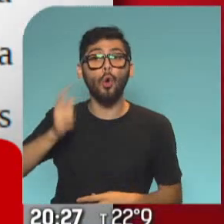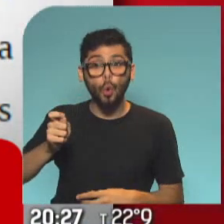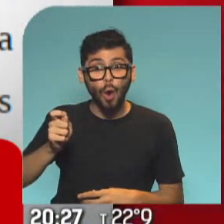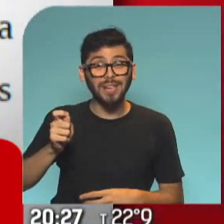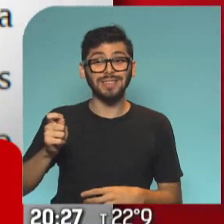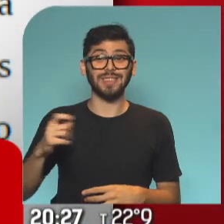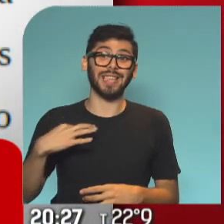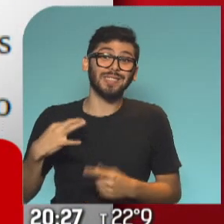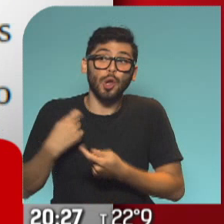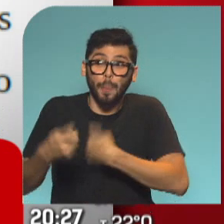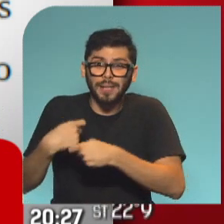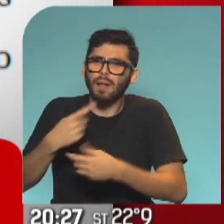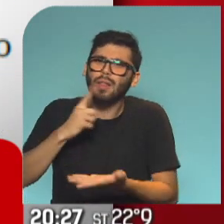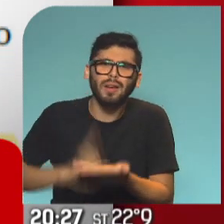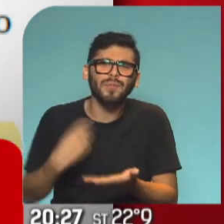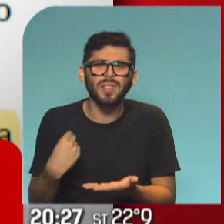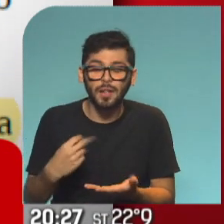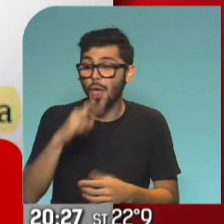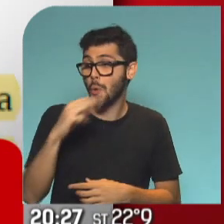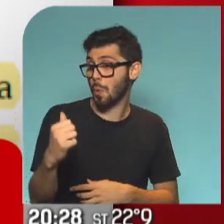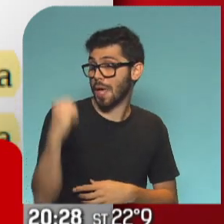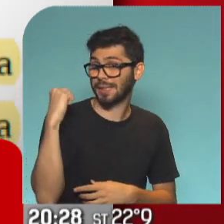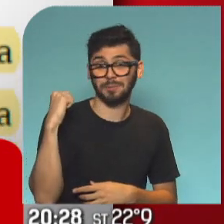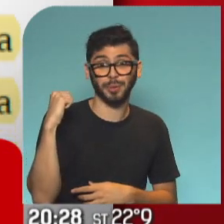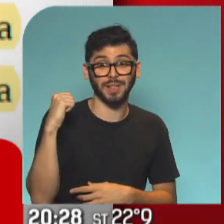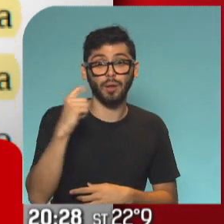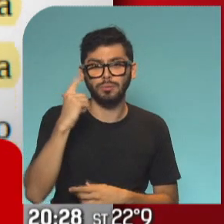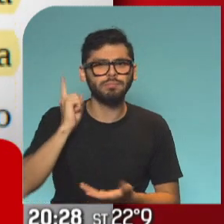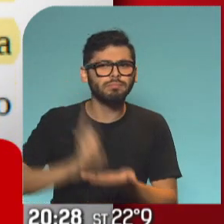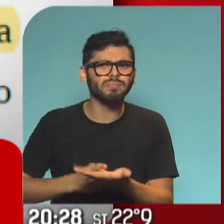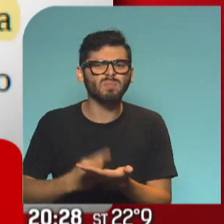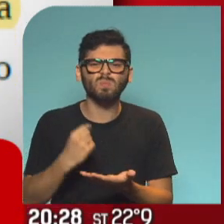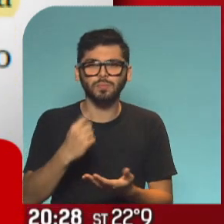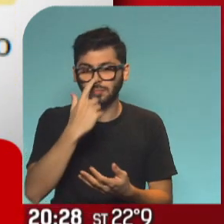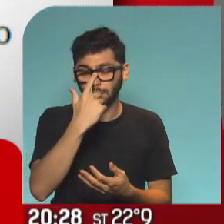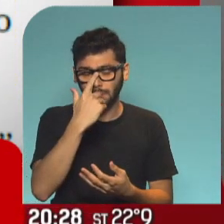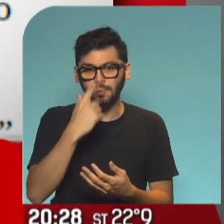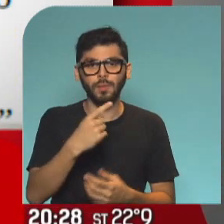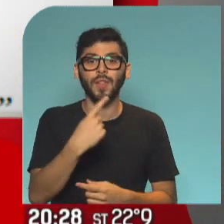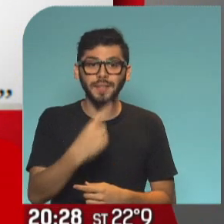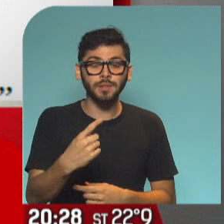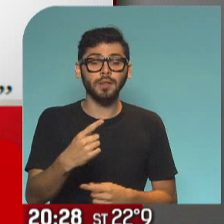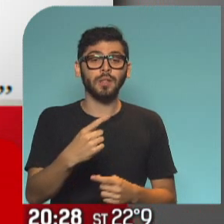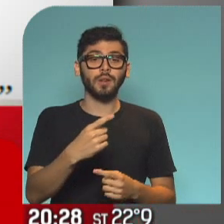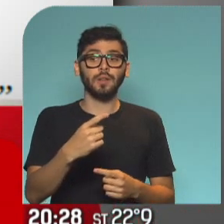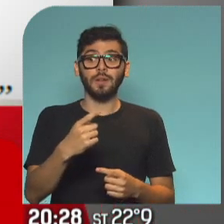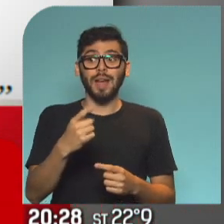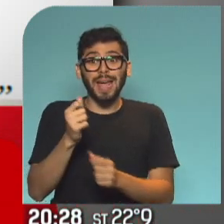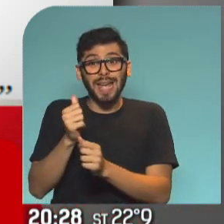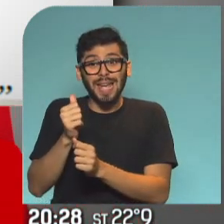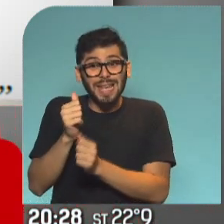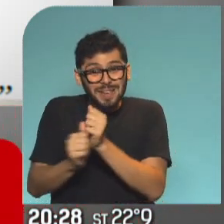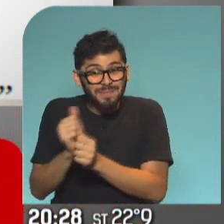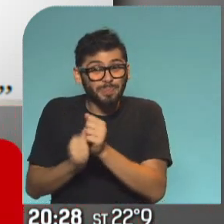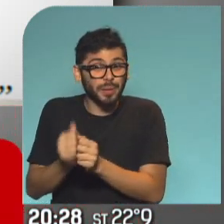comercial federal desde el viernes pasado así que el pago de salarios que reclamaba la empresa